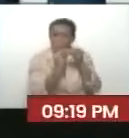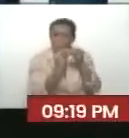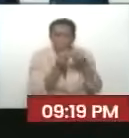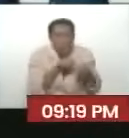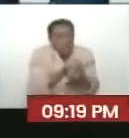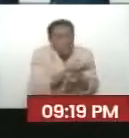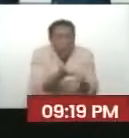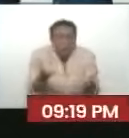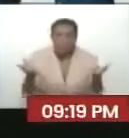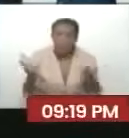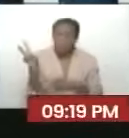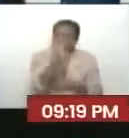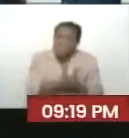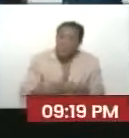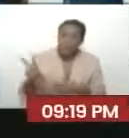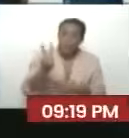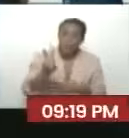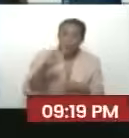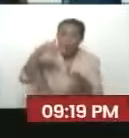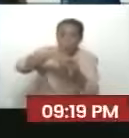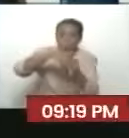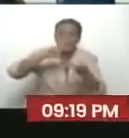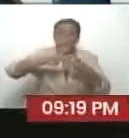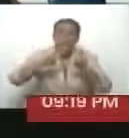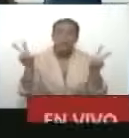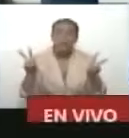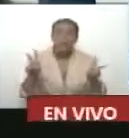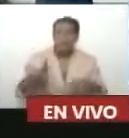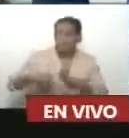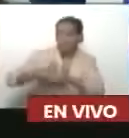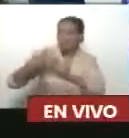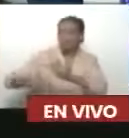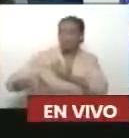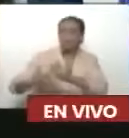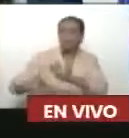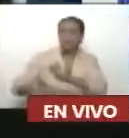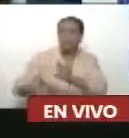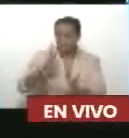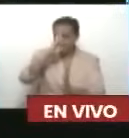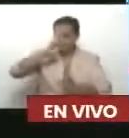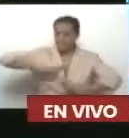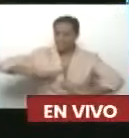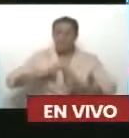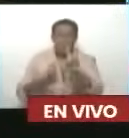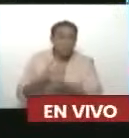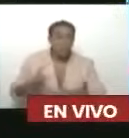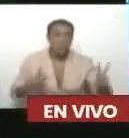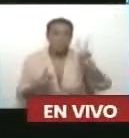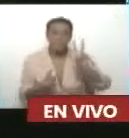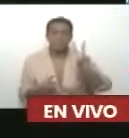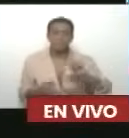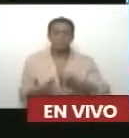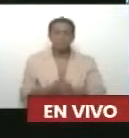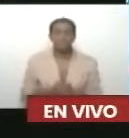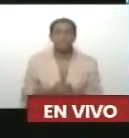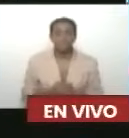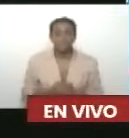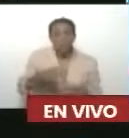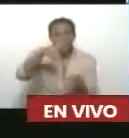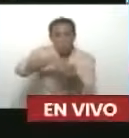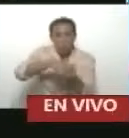todos, es por Venezuela, es un voto por la paz, por la dignidad y por el respeto a nuestra patria.